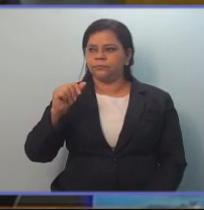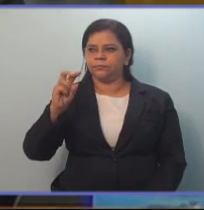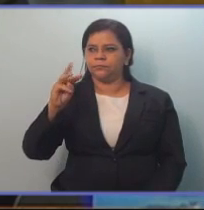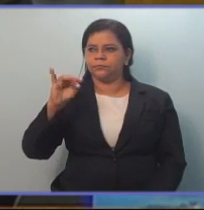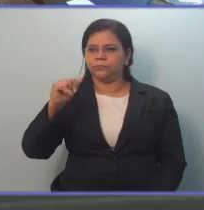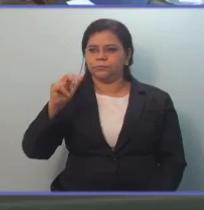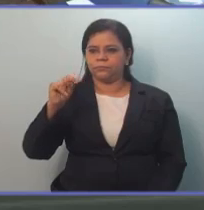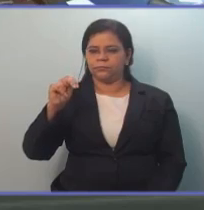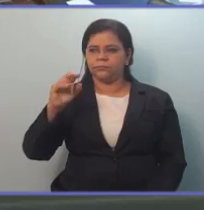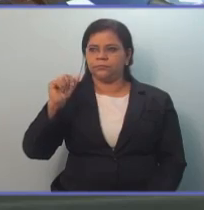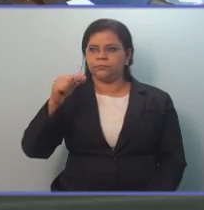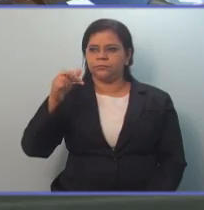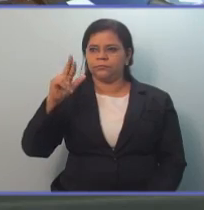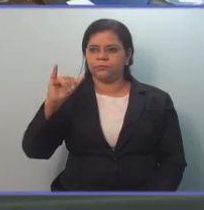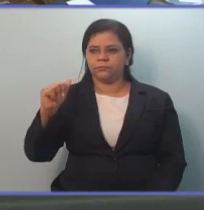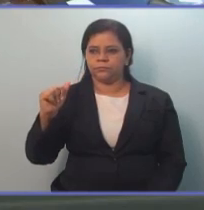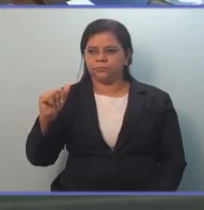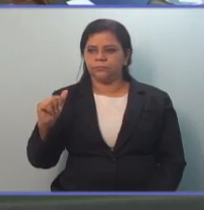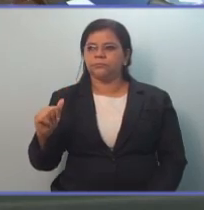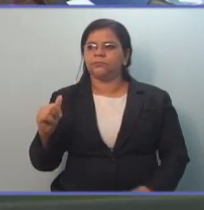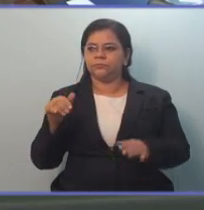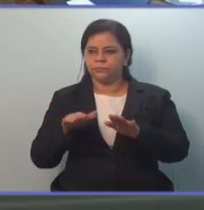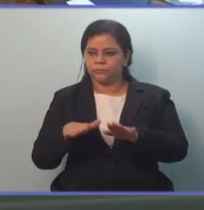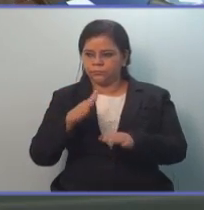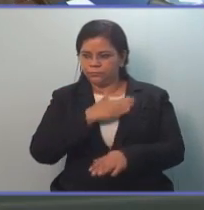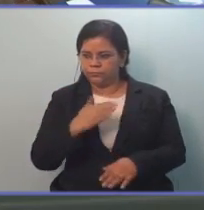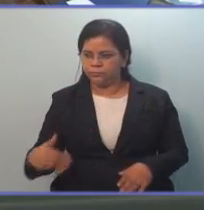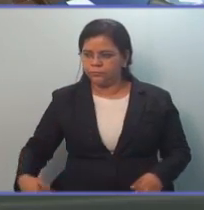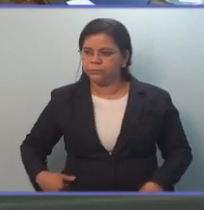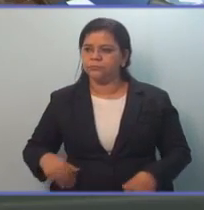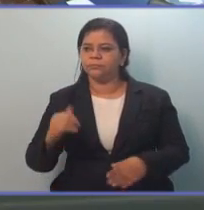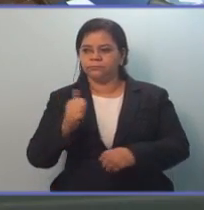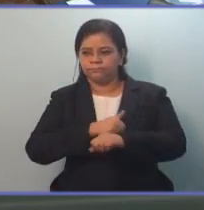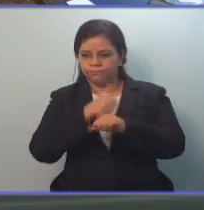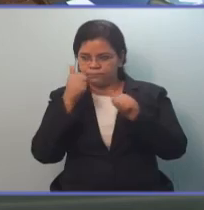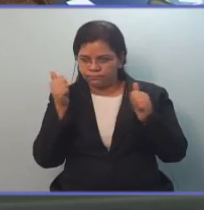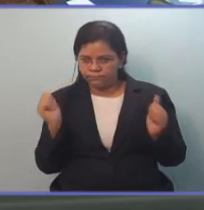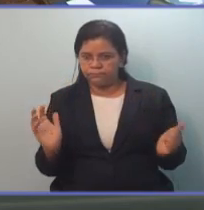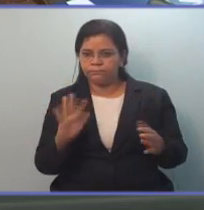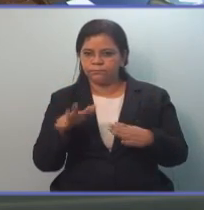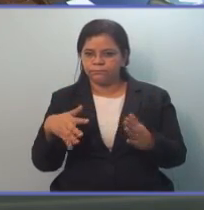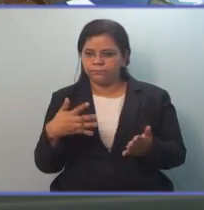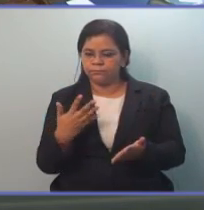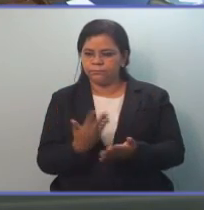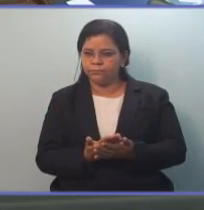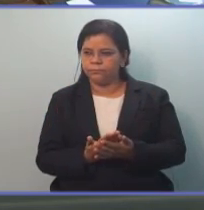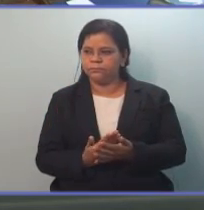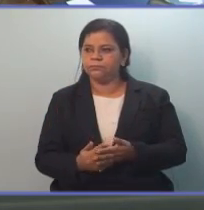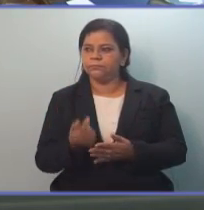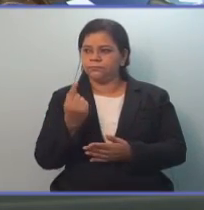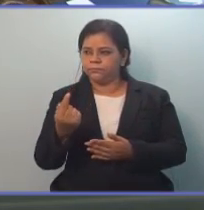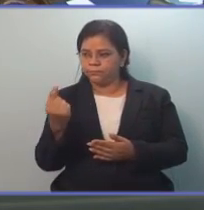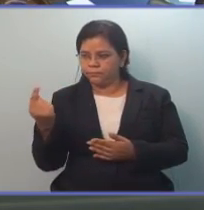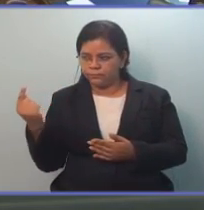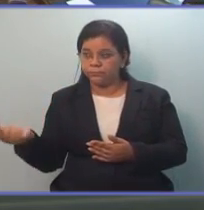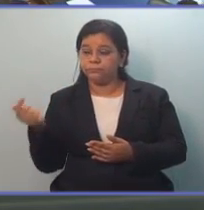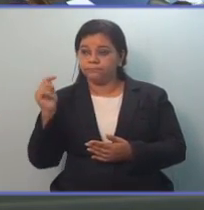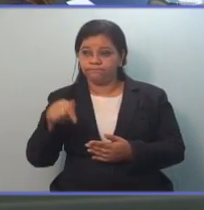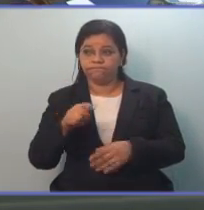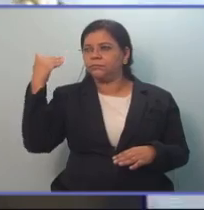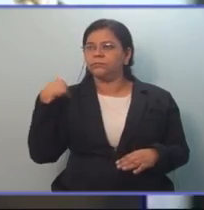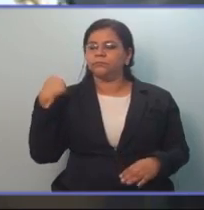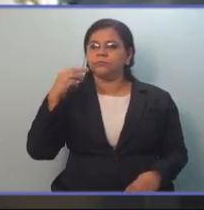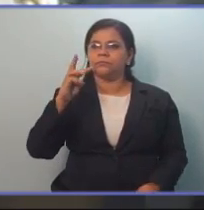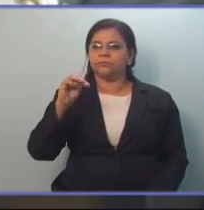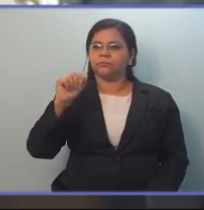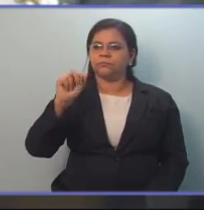Alegría. Gracias, presidente. Muy buenos días a todos y todas en este Salón Azul y a todas las personas que nos siguen a través de los medios